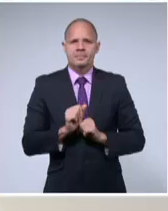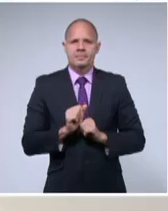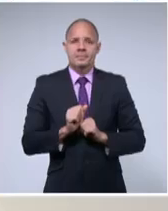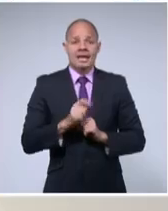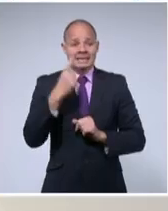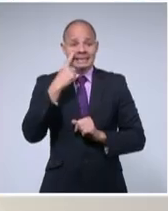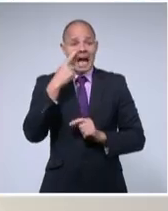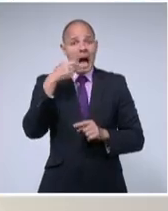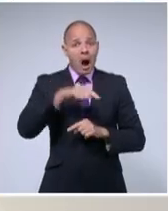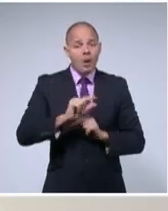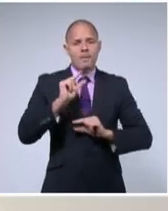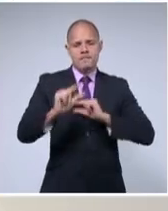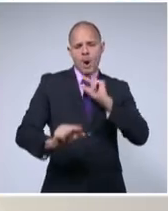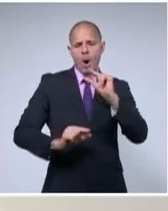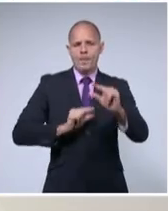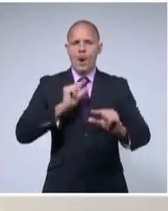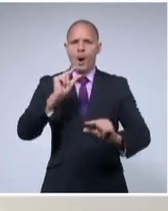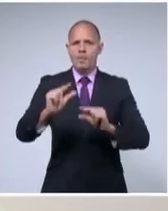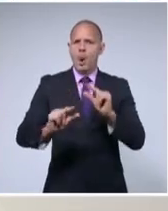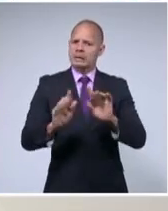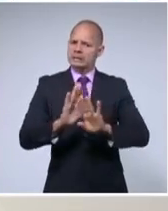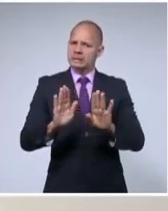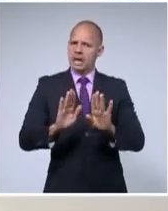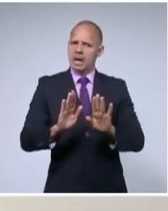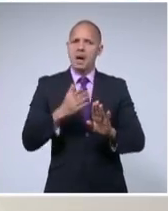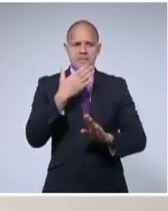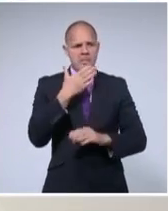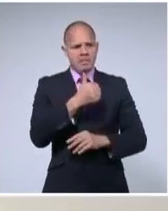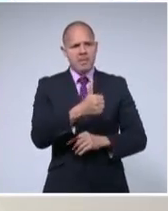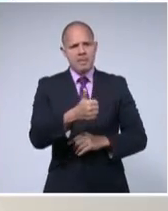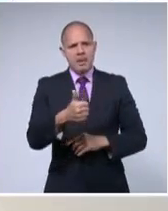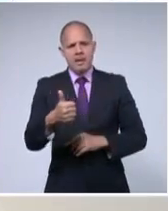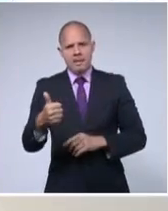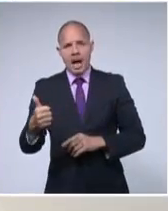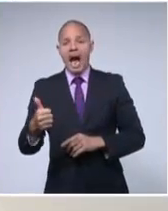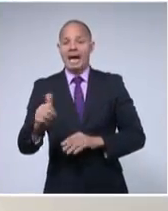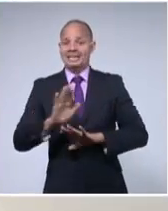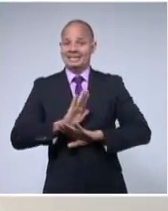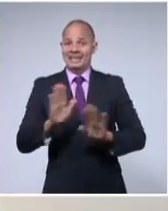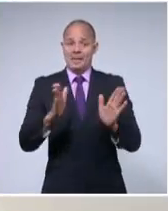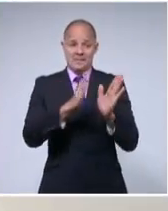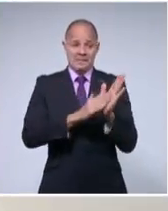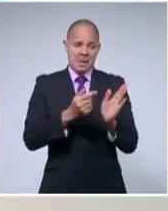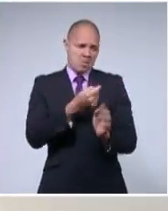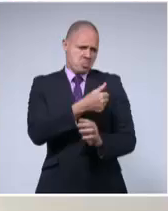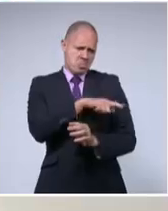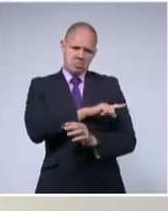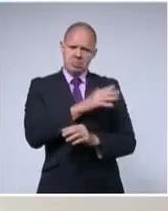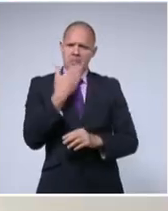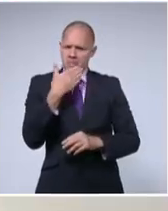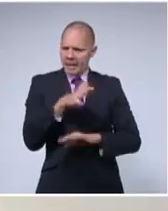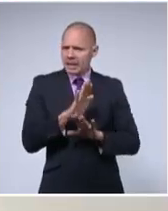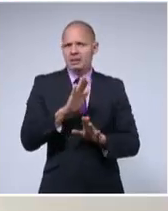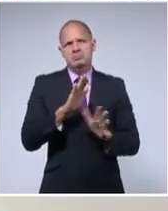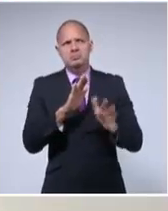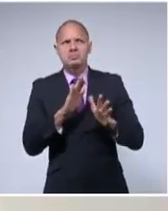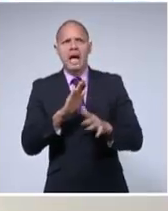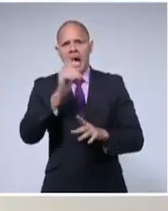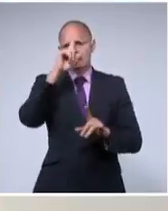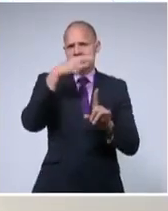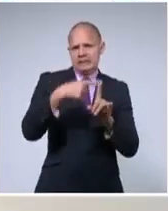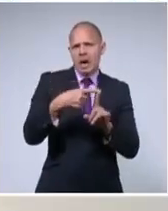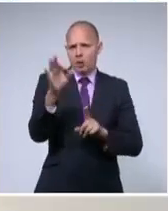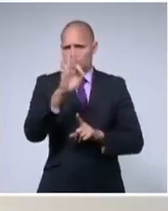positivo determinó que la nación retomara hace algún tiempo su rumbo habitual, devolvió a una normalidad distinta a gran parte de nuestra